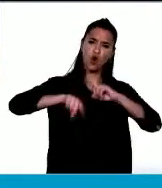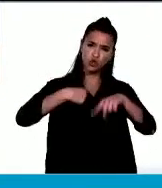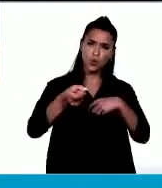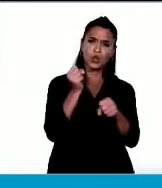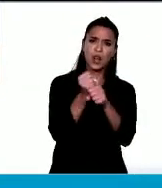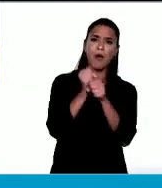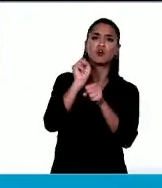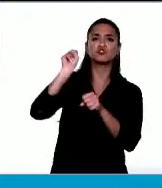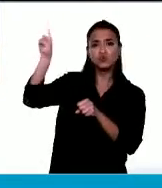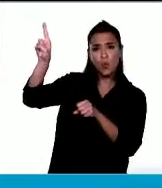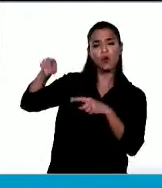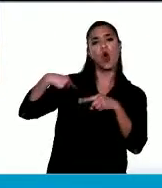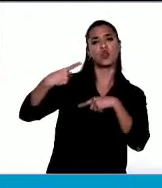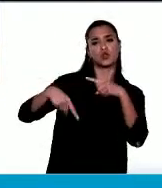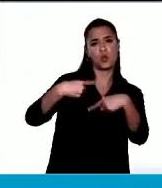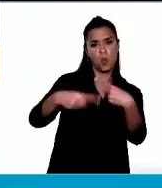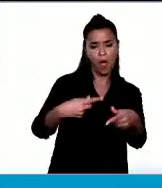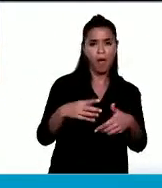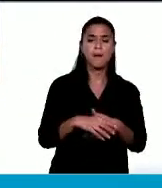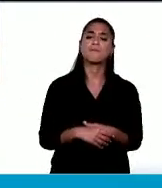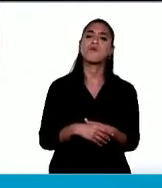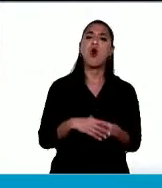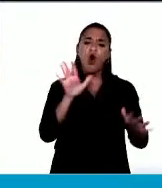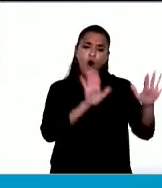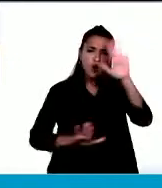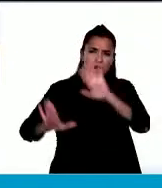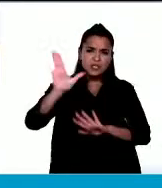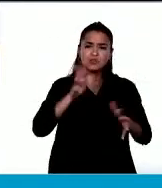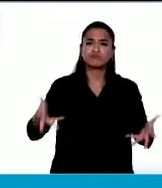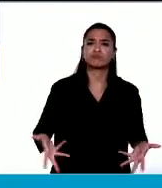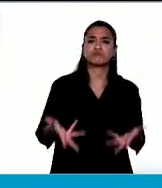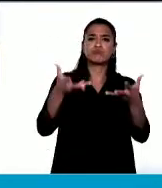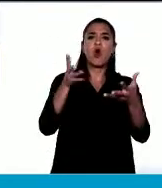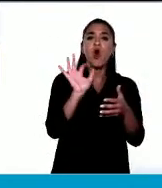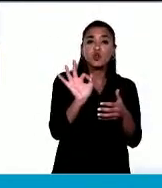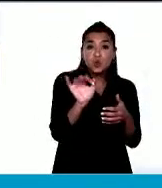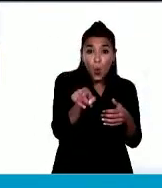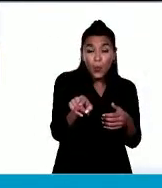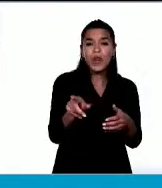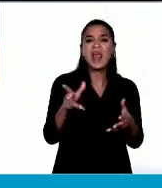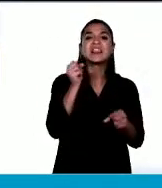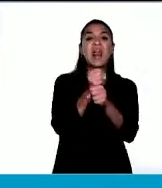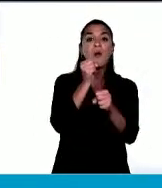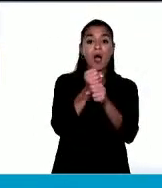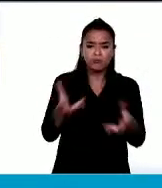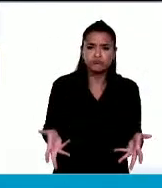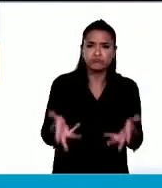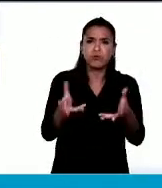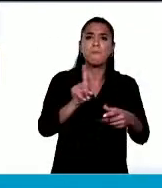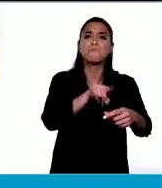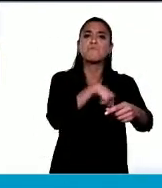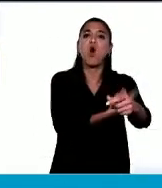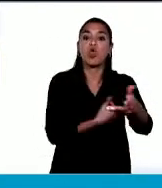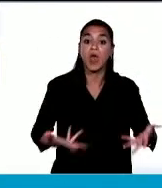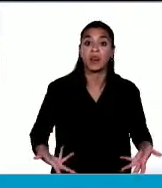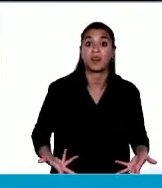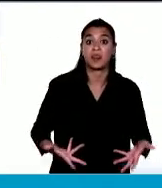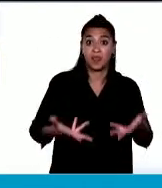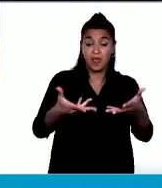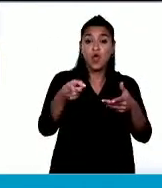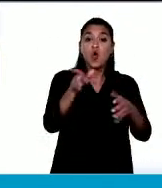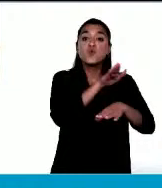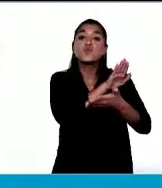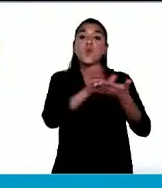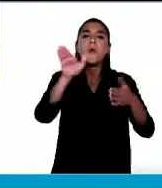tarea. Fue el organizador de la insurrección de octubre, que llevó a los trabajadores al poder, inaugurando una nueva etapa histórica